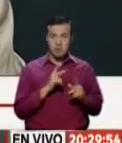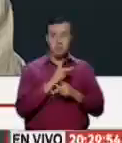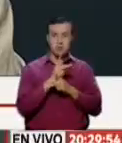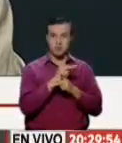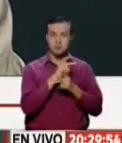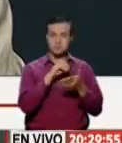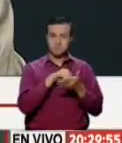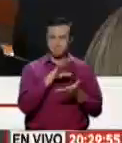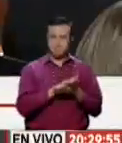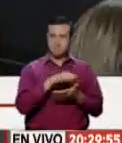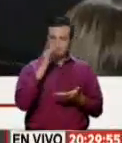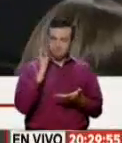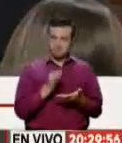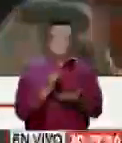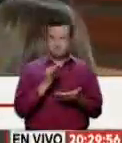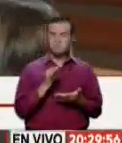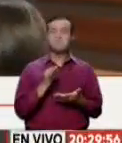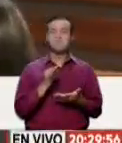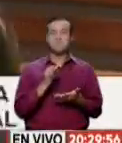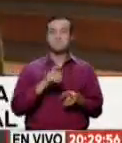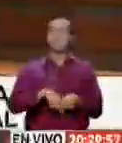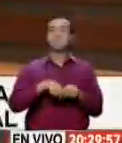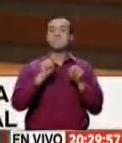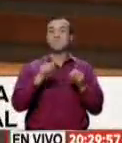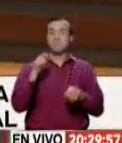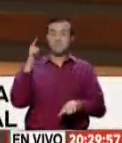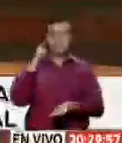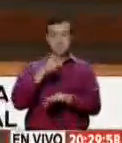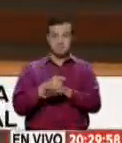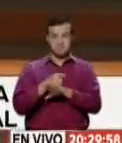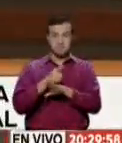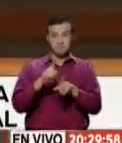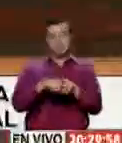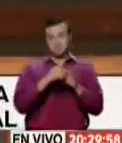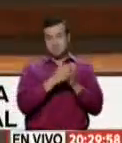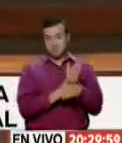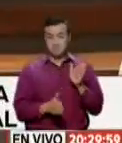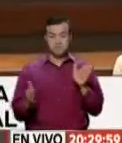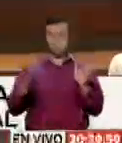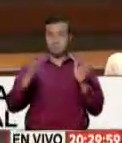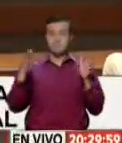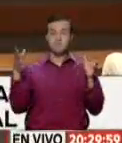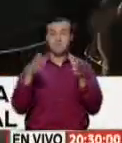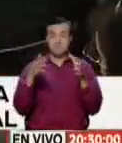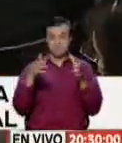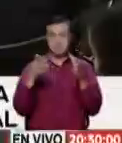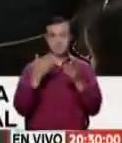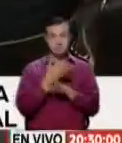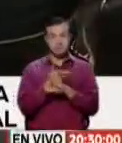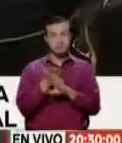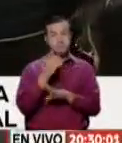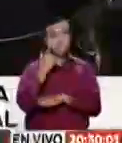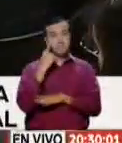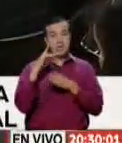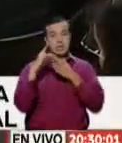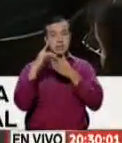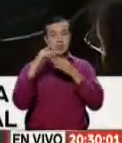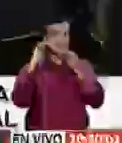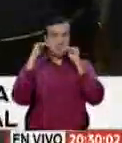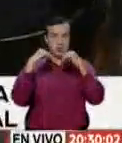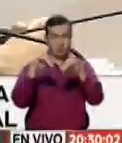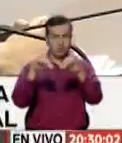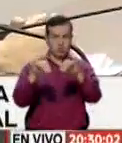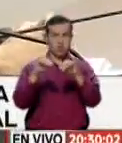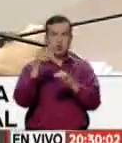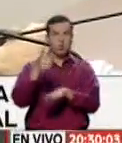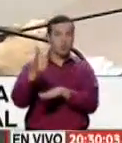dejar establecida. Y fue con la suscripción del mandato de constitución que formalmente se presentó, con base en guías metodológicas propuestas